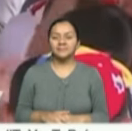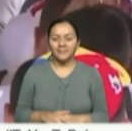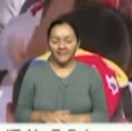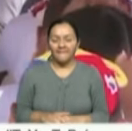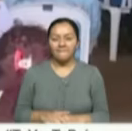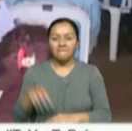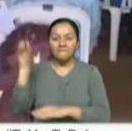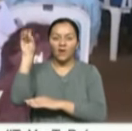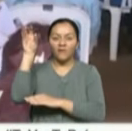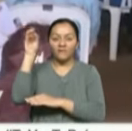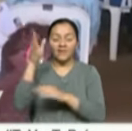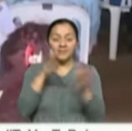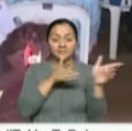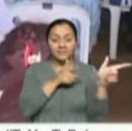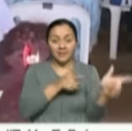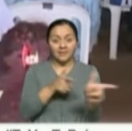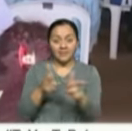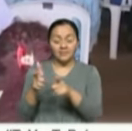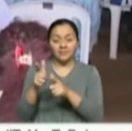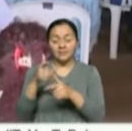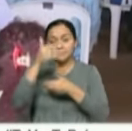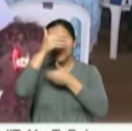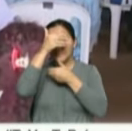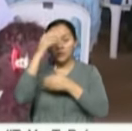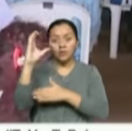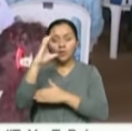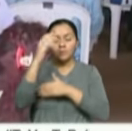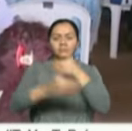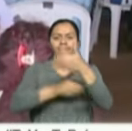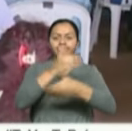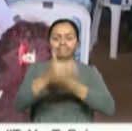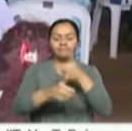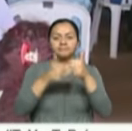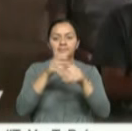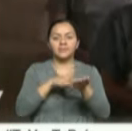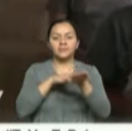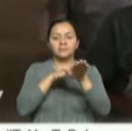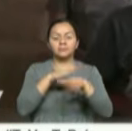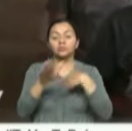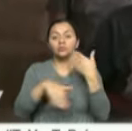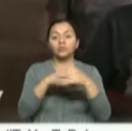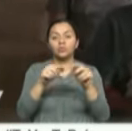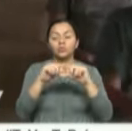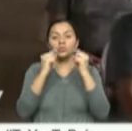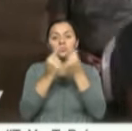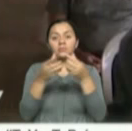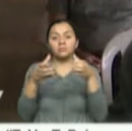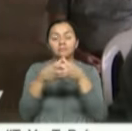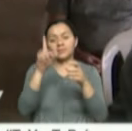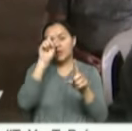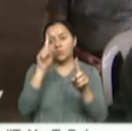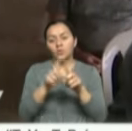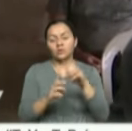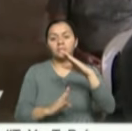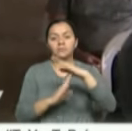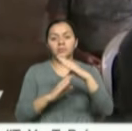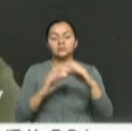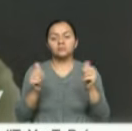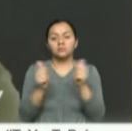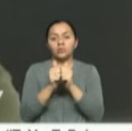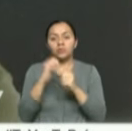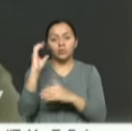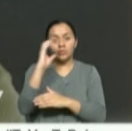La conferencia de la guerrilla de las FARC en Colombia avanza con expresiones de respaldo de sus miembros al acuerdo de paz alcanzado con el